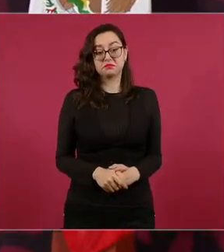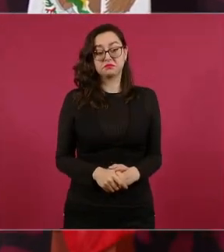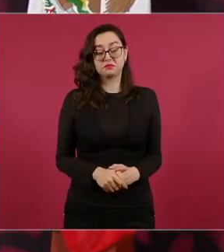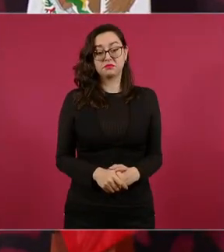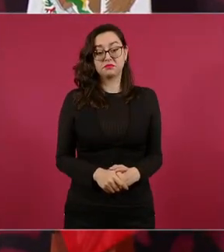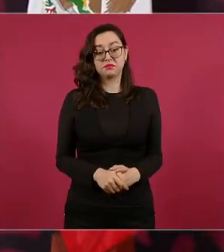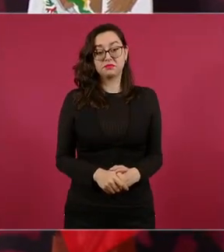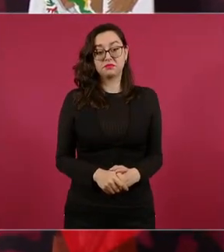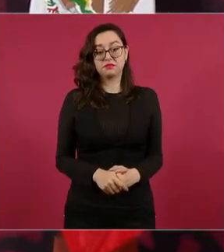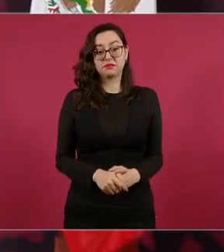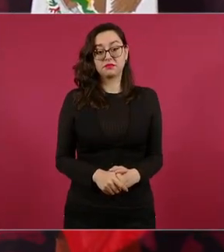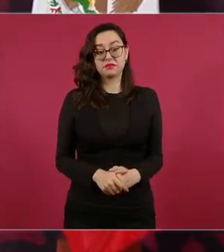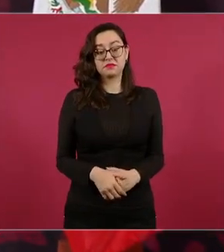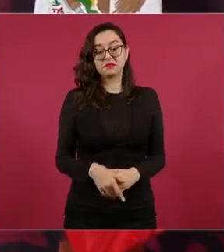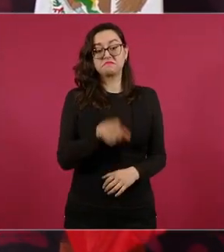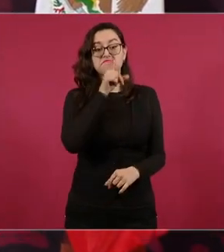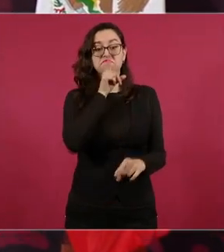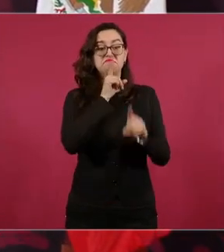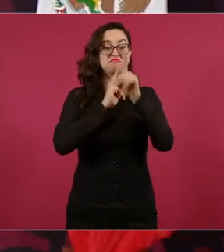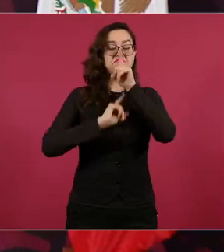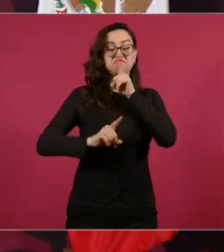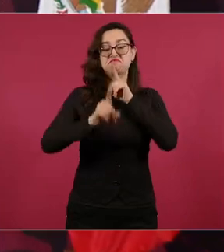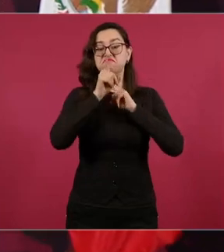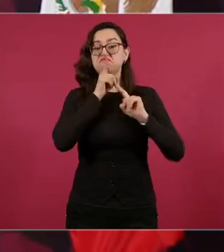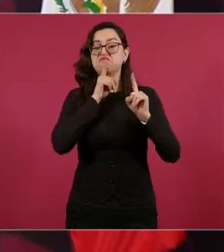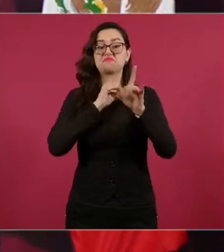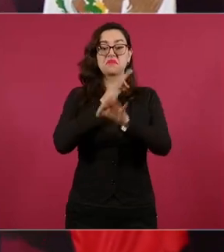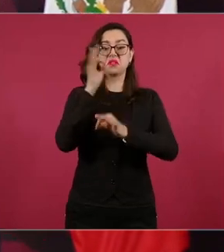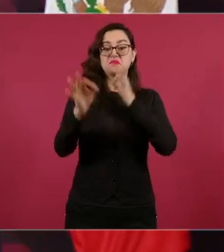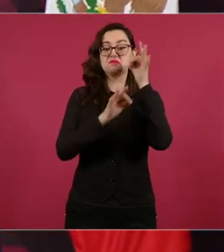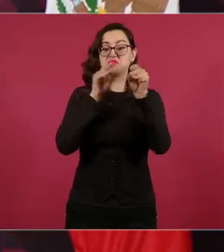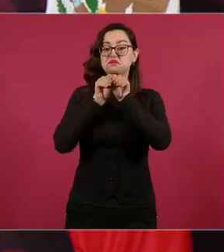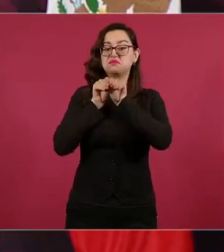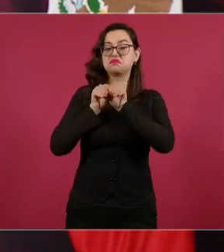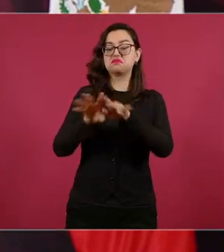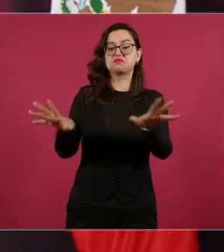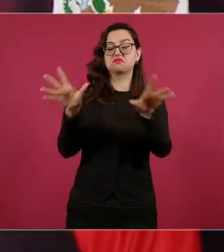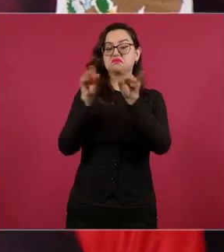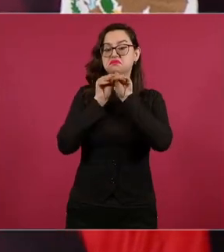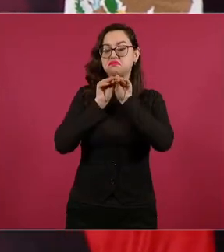a calumniar con información de la DEA